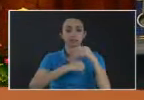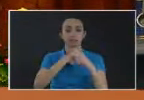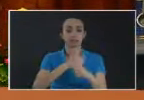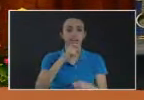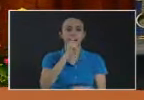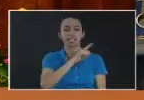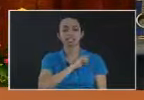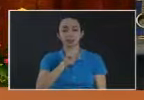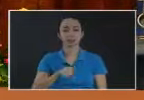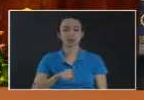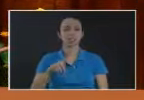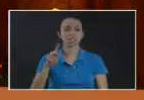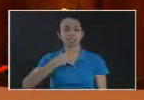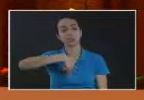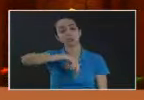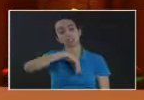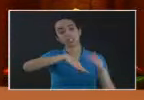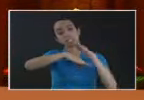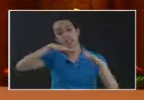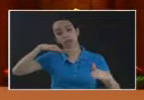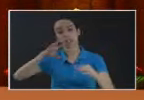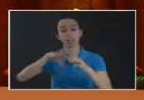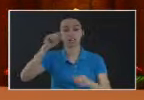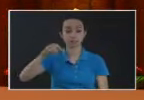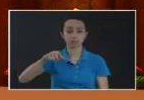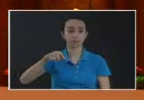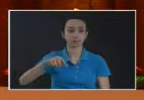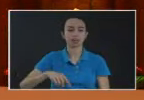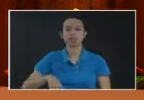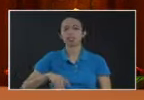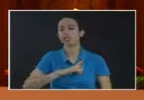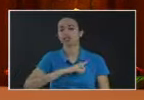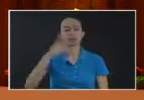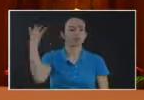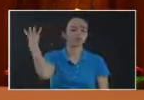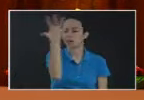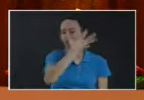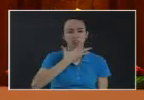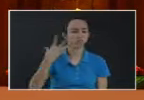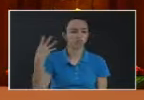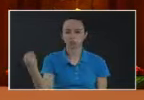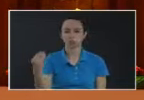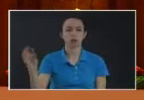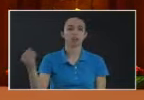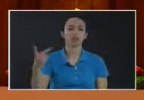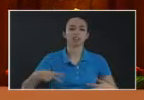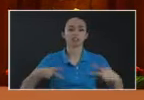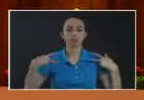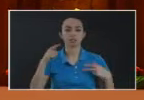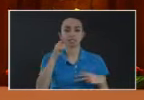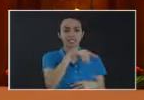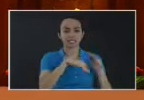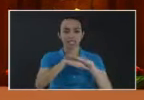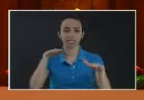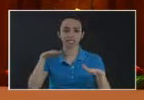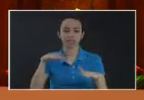papá fue bueno y nos sacó de aquí. Y fue algo maravilloso, hermano, lo que vivimos en ese éxodo. Yo creo que